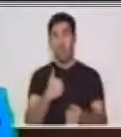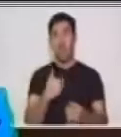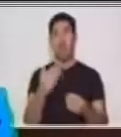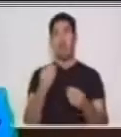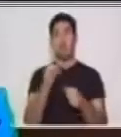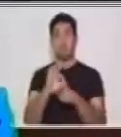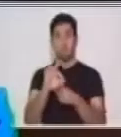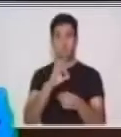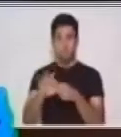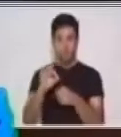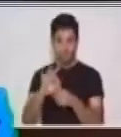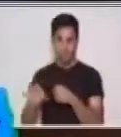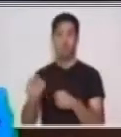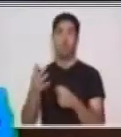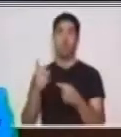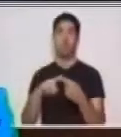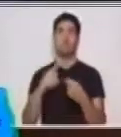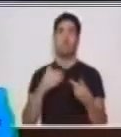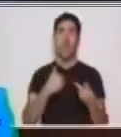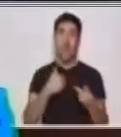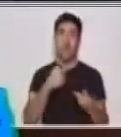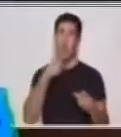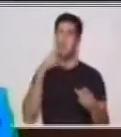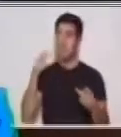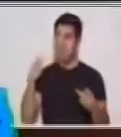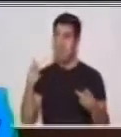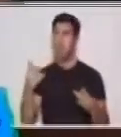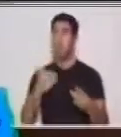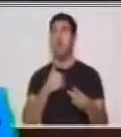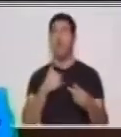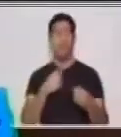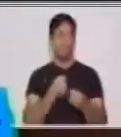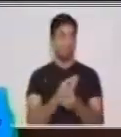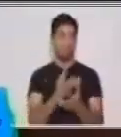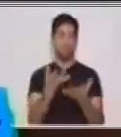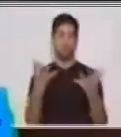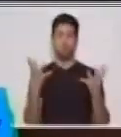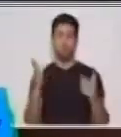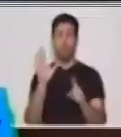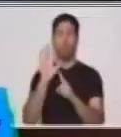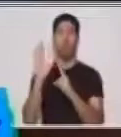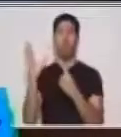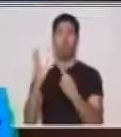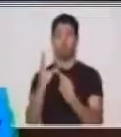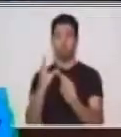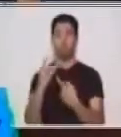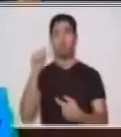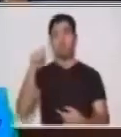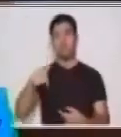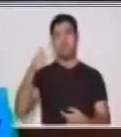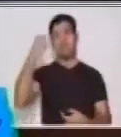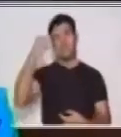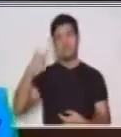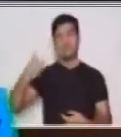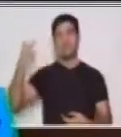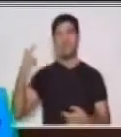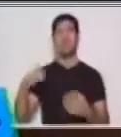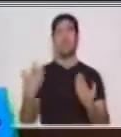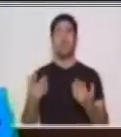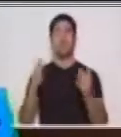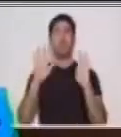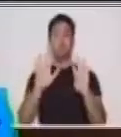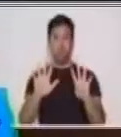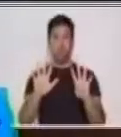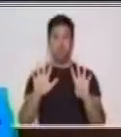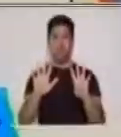hay muchas lenguas, hay variedad de culturas que apreciar. Entonces se celebra el Día Internacional